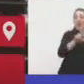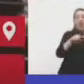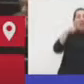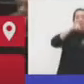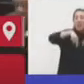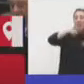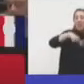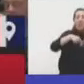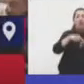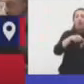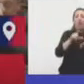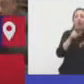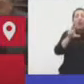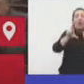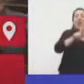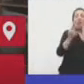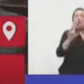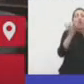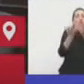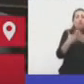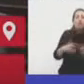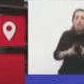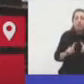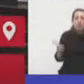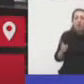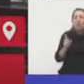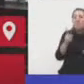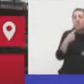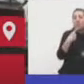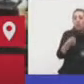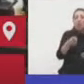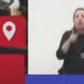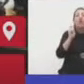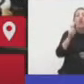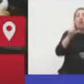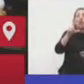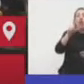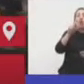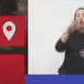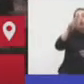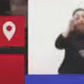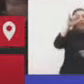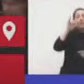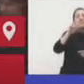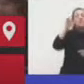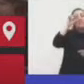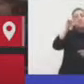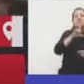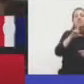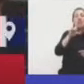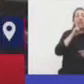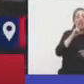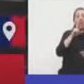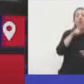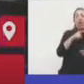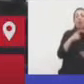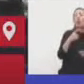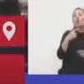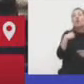tienen... me parece que en la política argentina hay mucho ego y poca generosidad, ¿no? Entonces